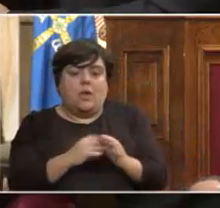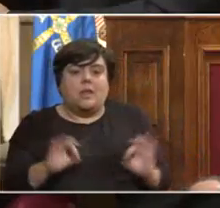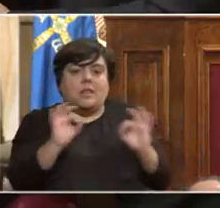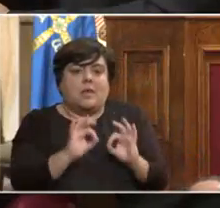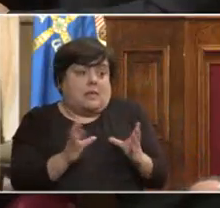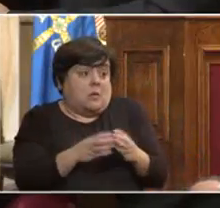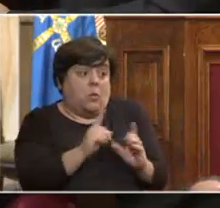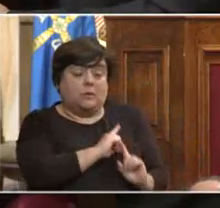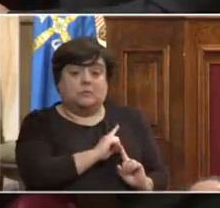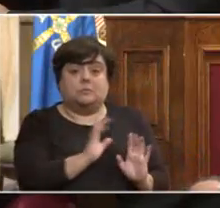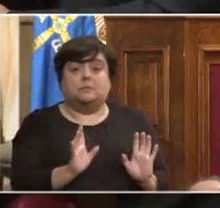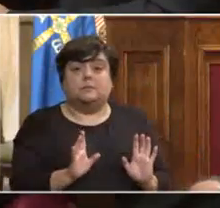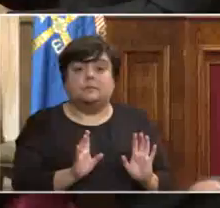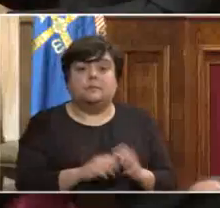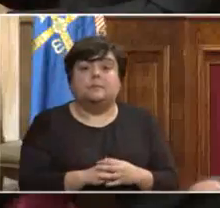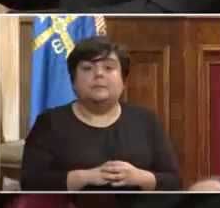verdad?